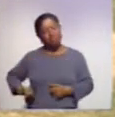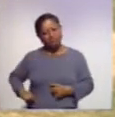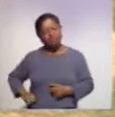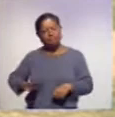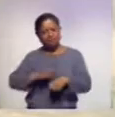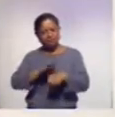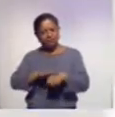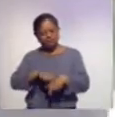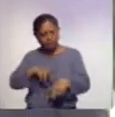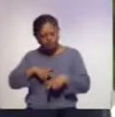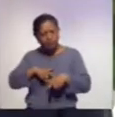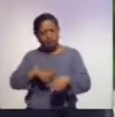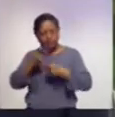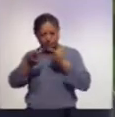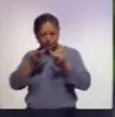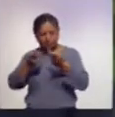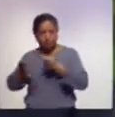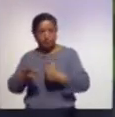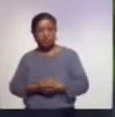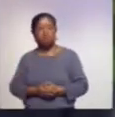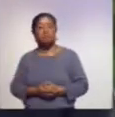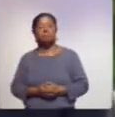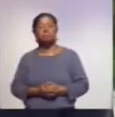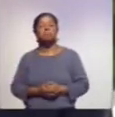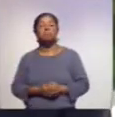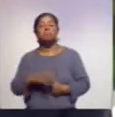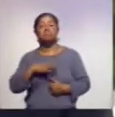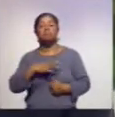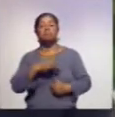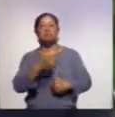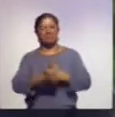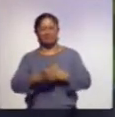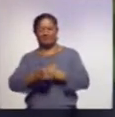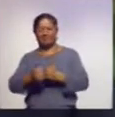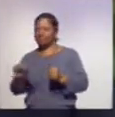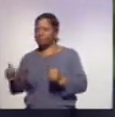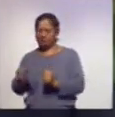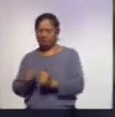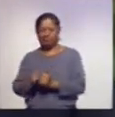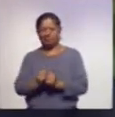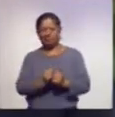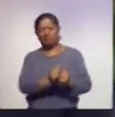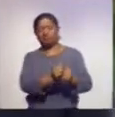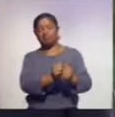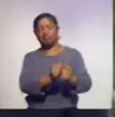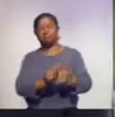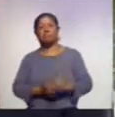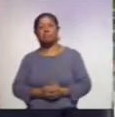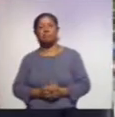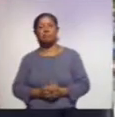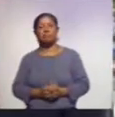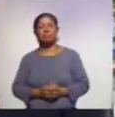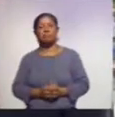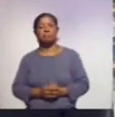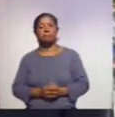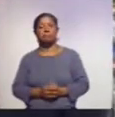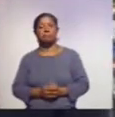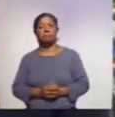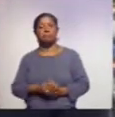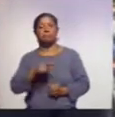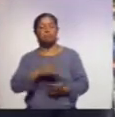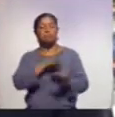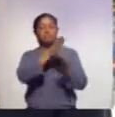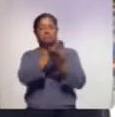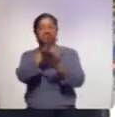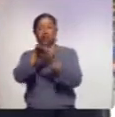seguir preparándose. Tenemos las competencias, hay todo un sistema de acompañamiento para garantizar que se vayan con las competencias que